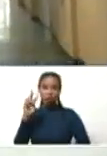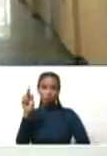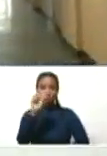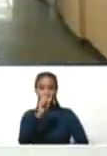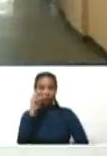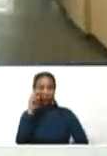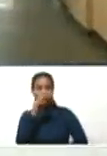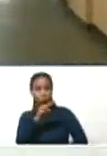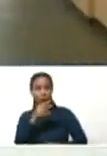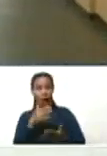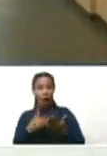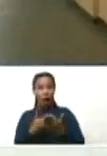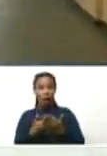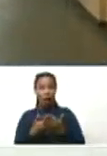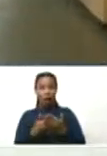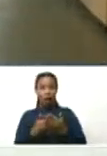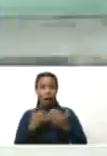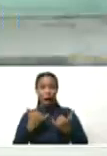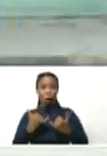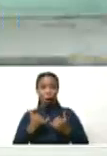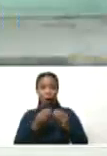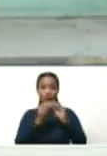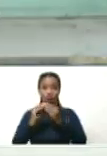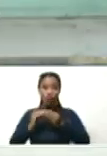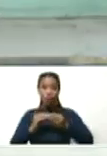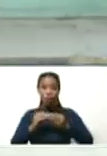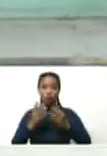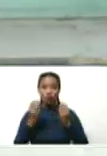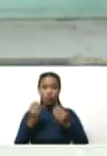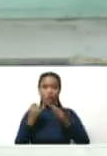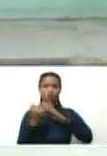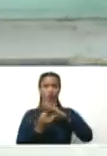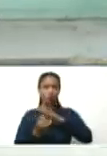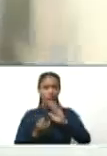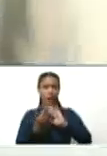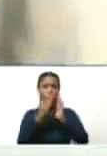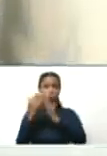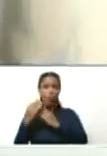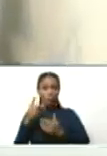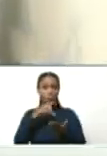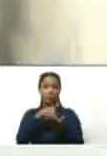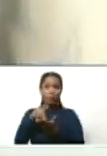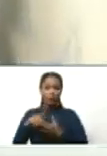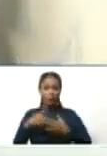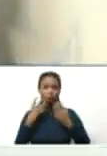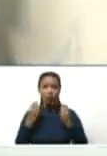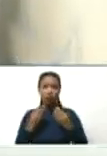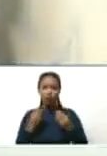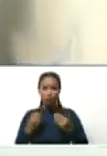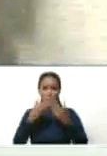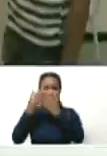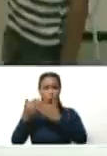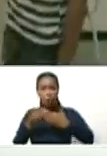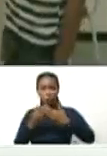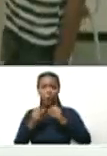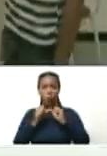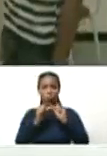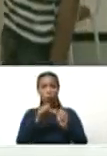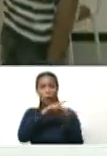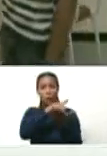varias instituciones. Y así como ha estado presente la comunidad, también ha estado presente los estudiantes para seguir